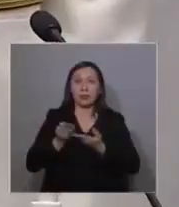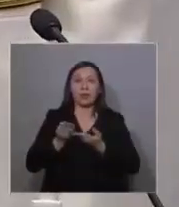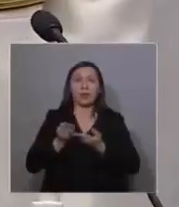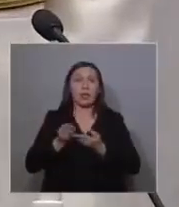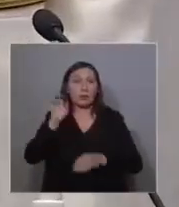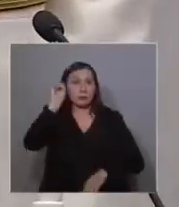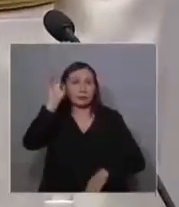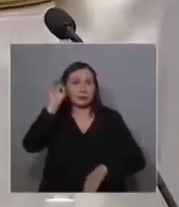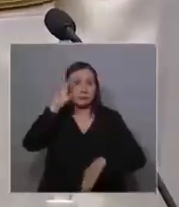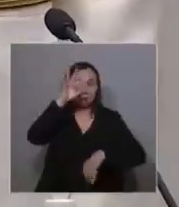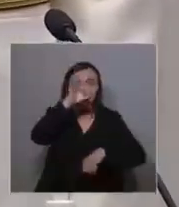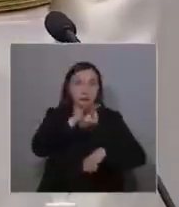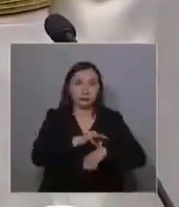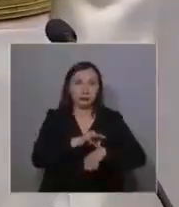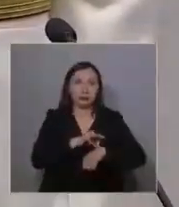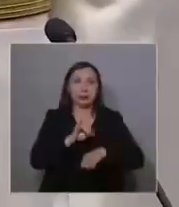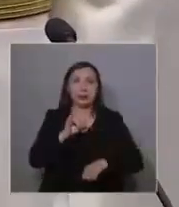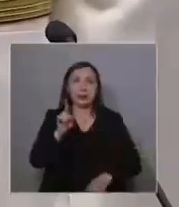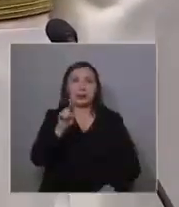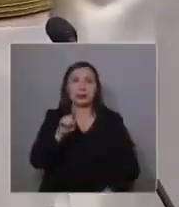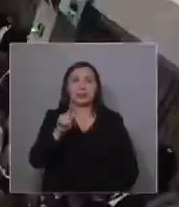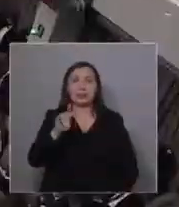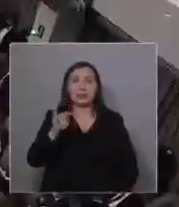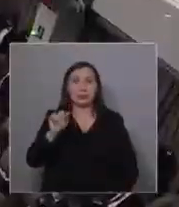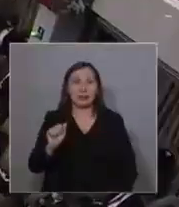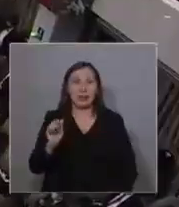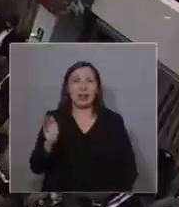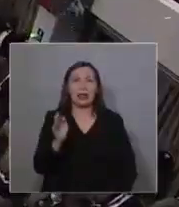Sara y Kian Sánchez Pastel.